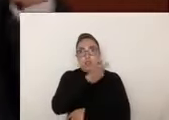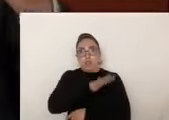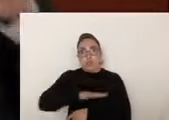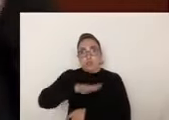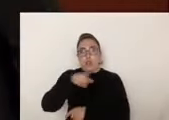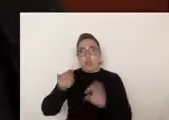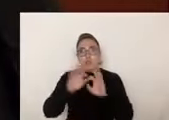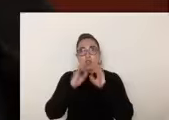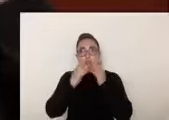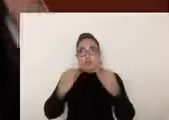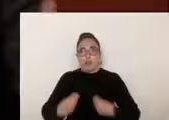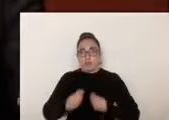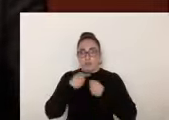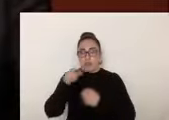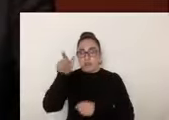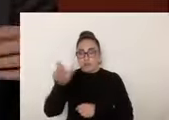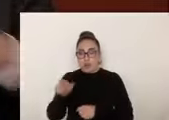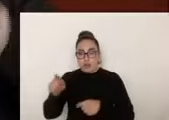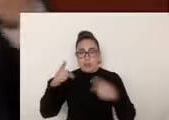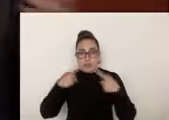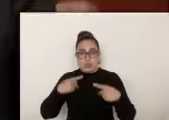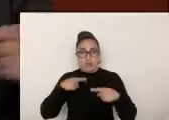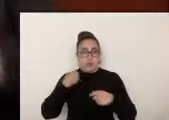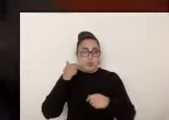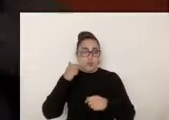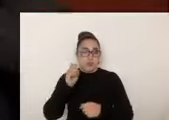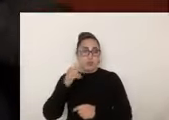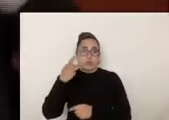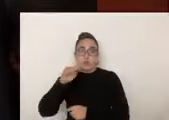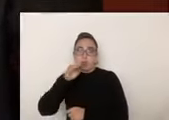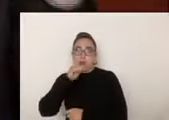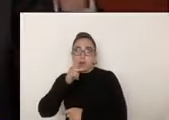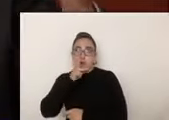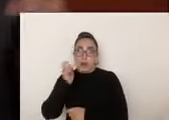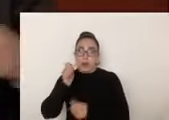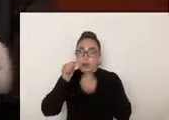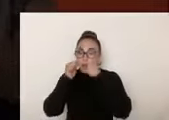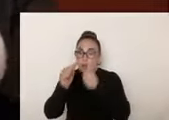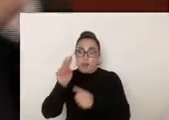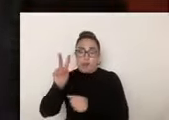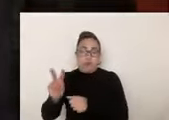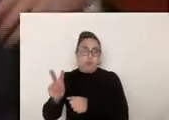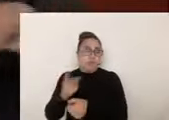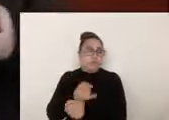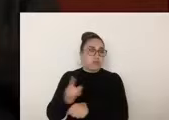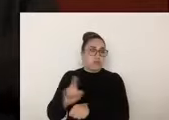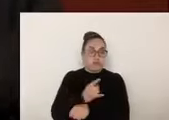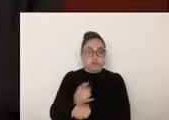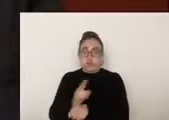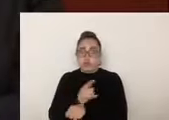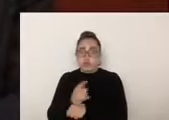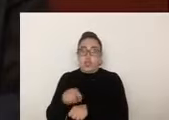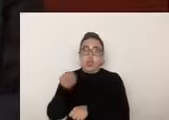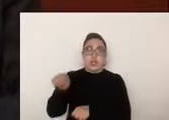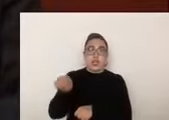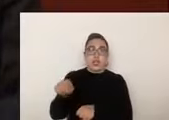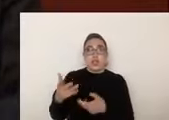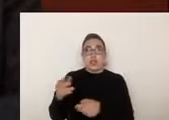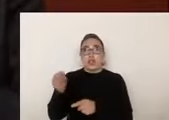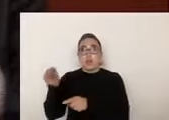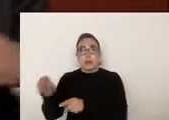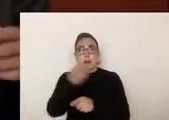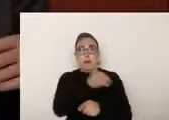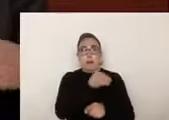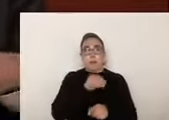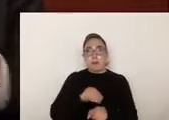una historia horrible de unos padres descuidados que lo dejan, el tipo iba pasando de casa de acogida en